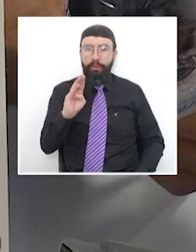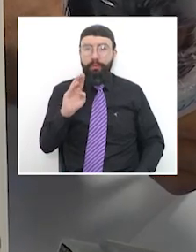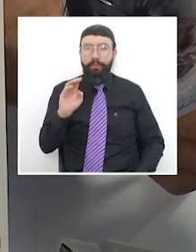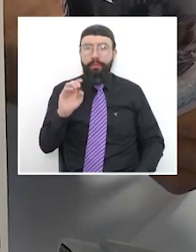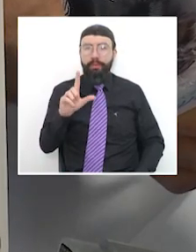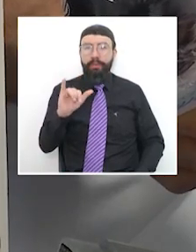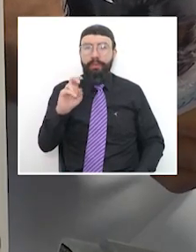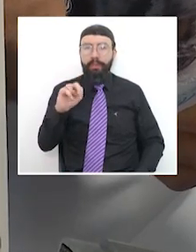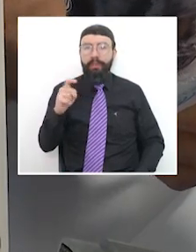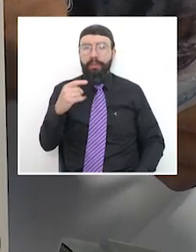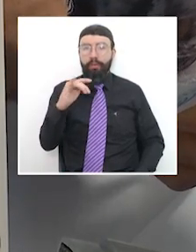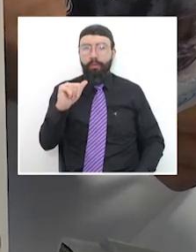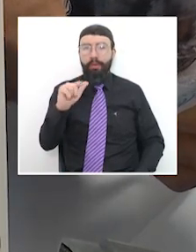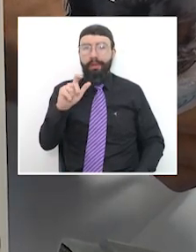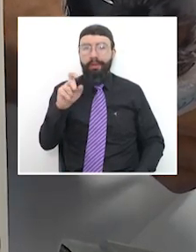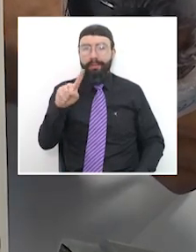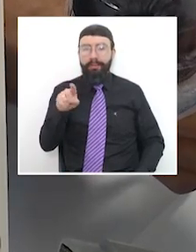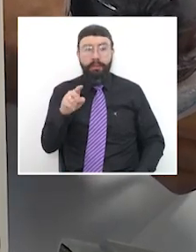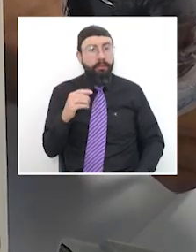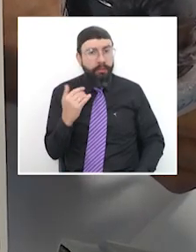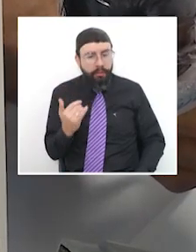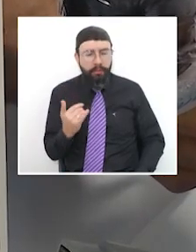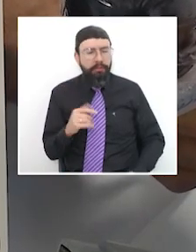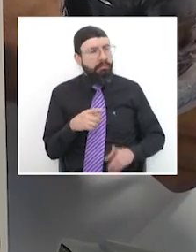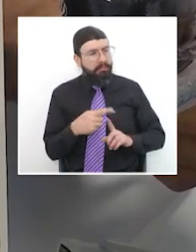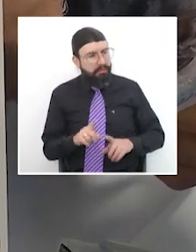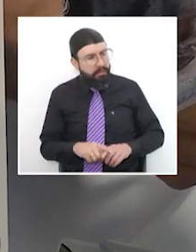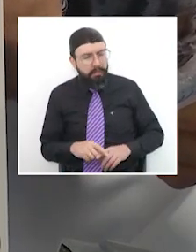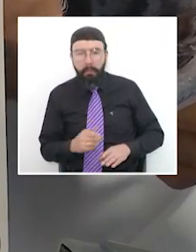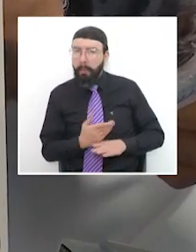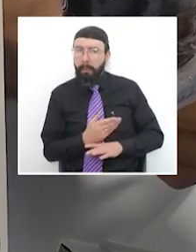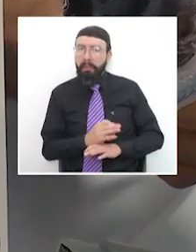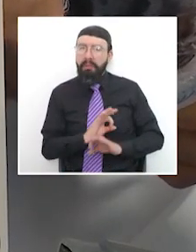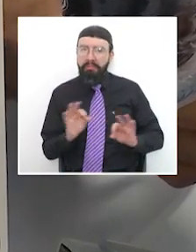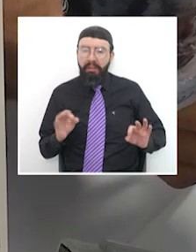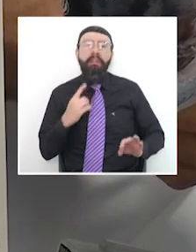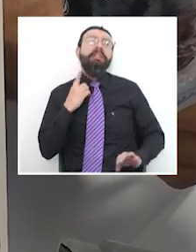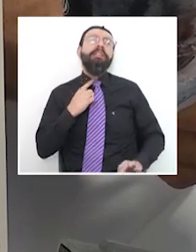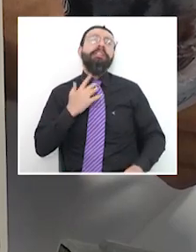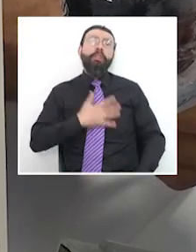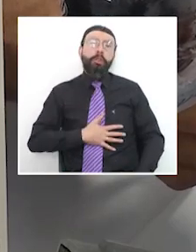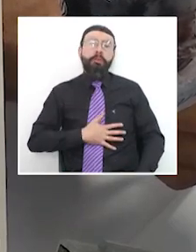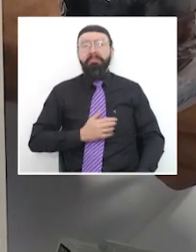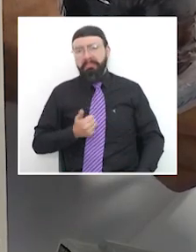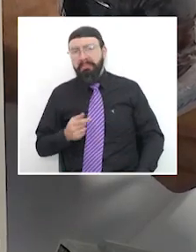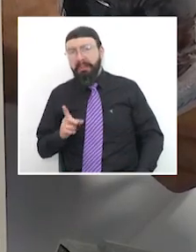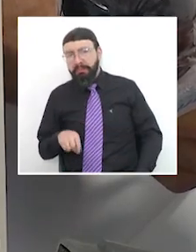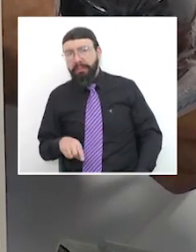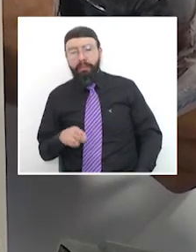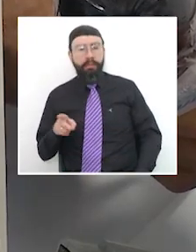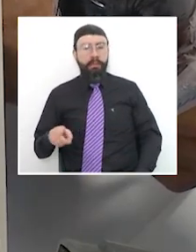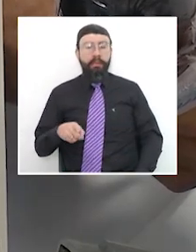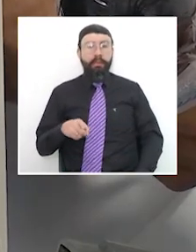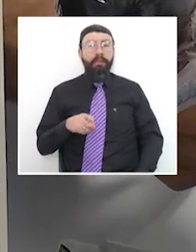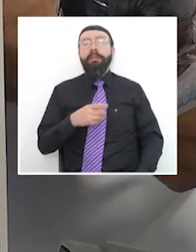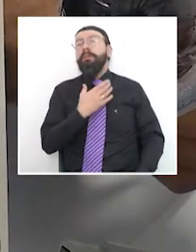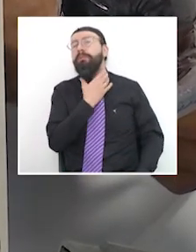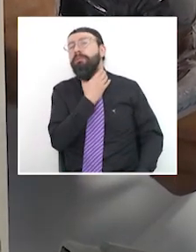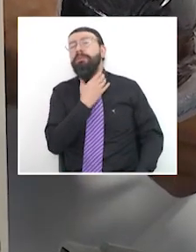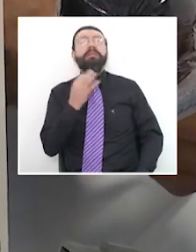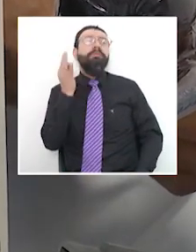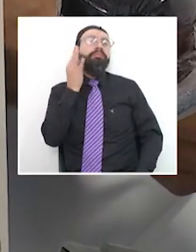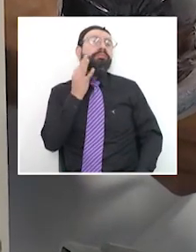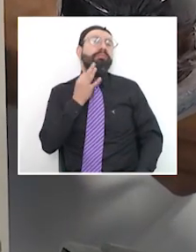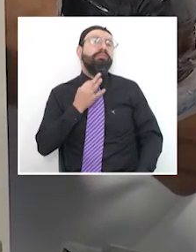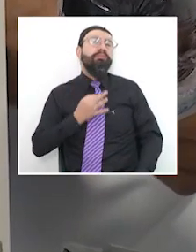adenomas pleomórficos, pero no hay ningún problema. Él tiene su tiroides muy bien, los vasos están muy